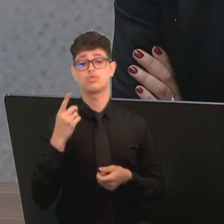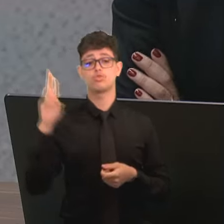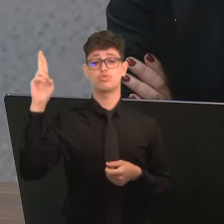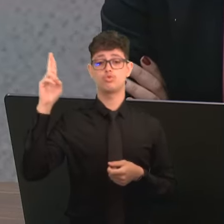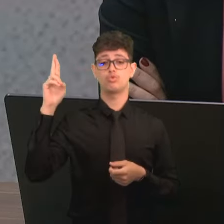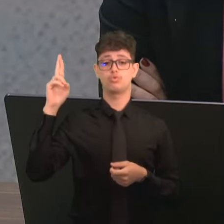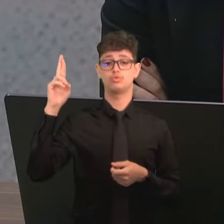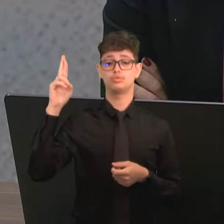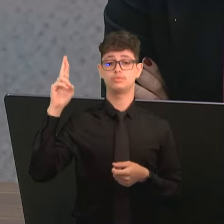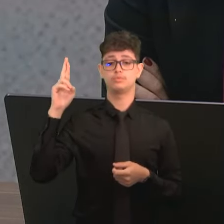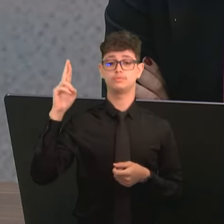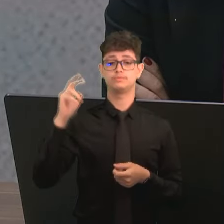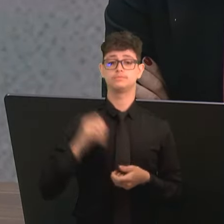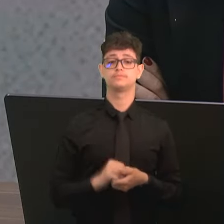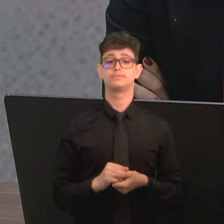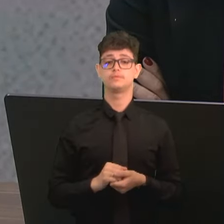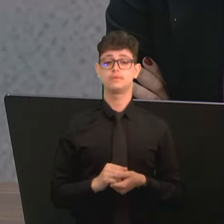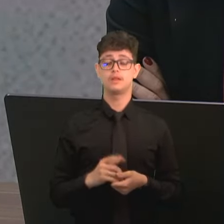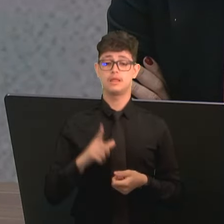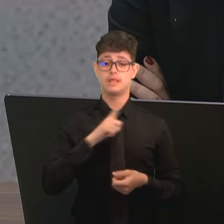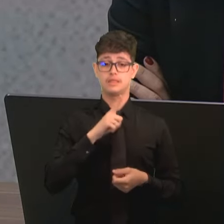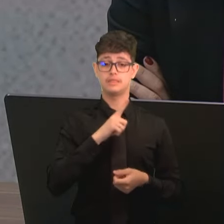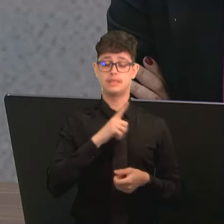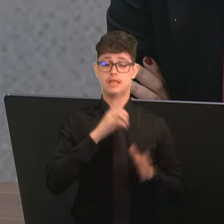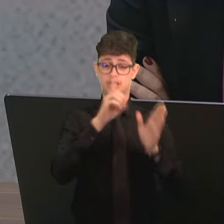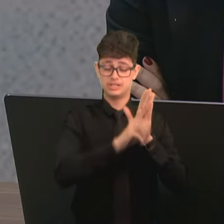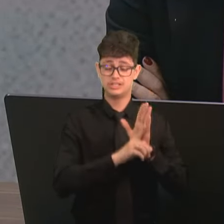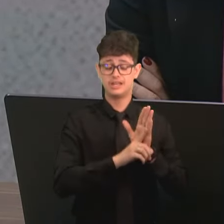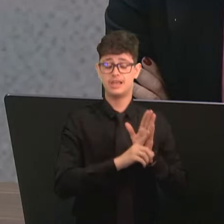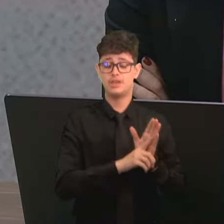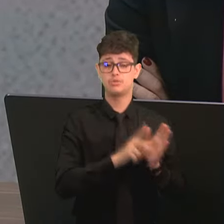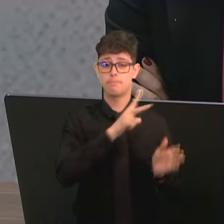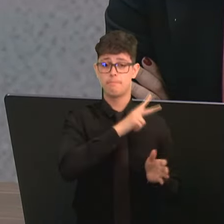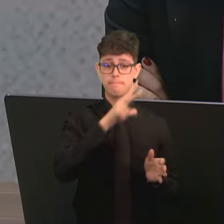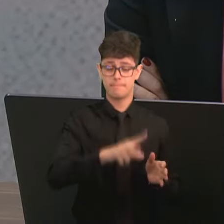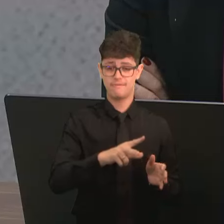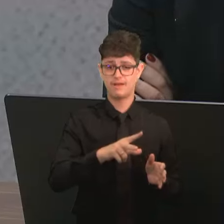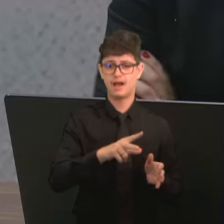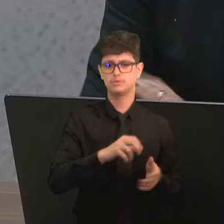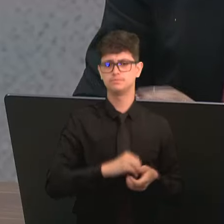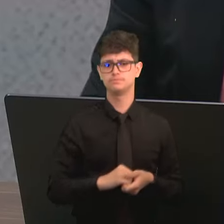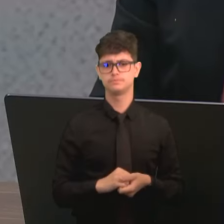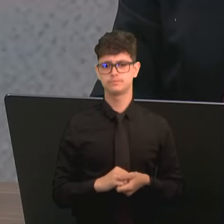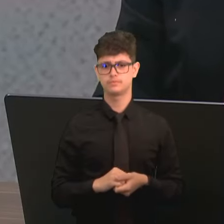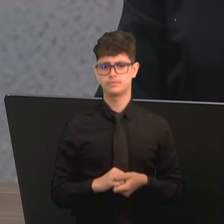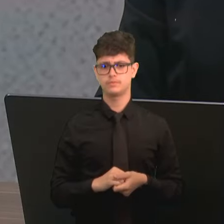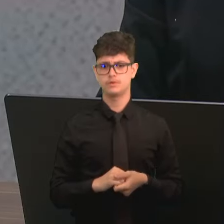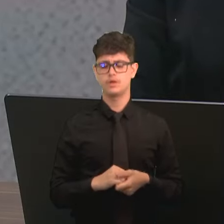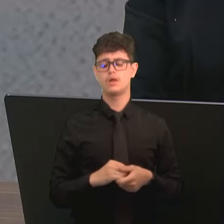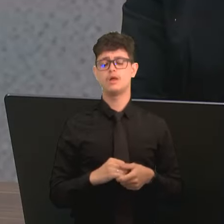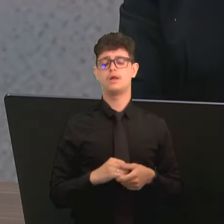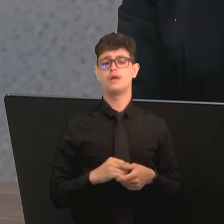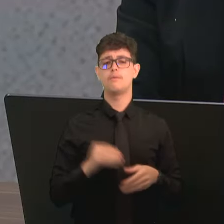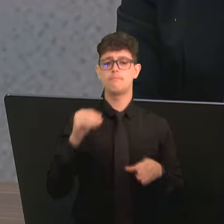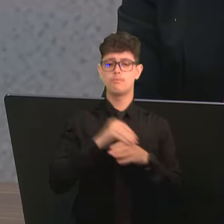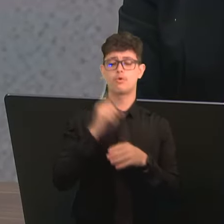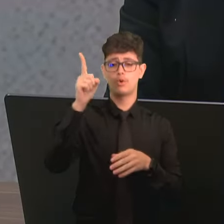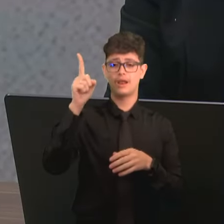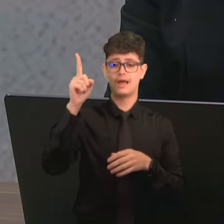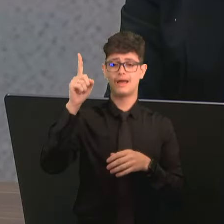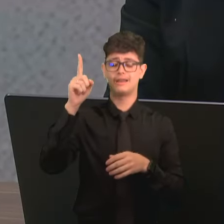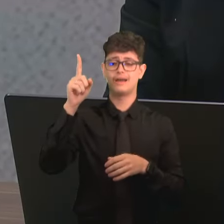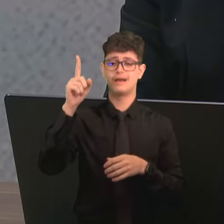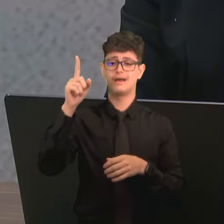doctora en Derecho Privado por la Universidad de Berlín, habiendo publicado su tesis sobre protección de datos en